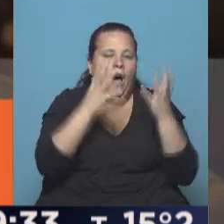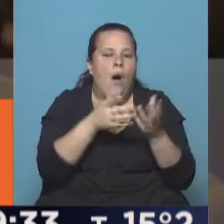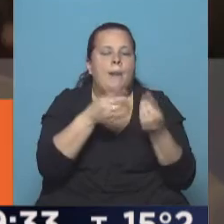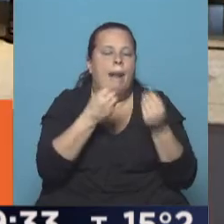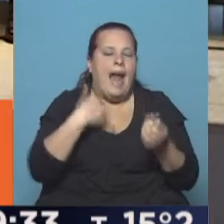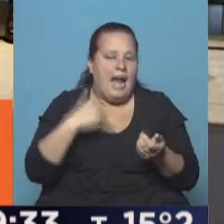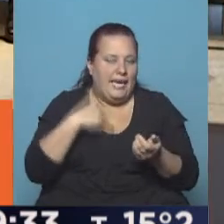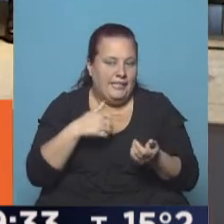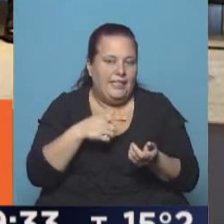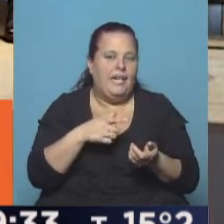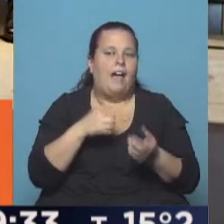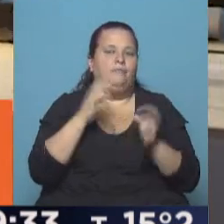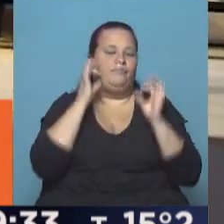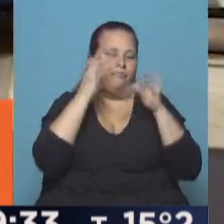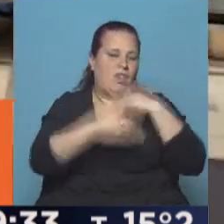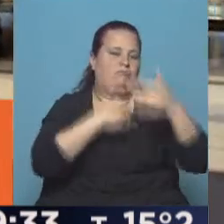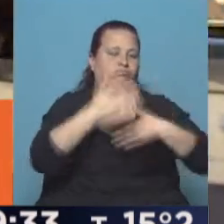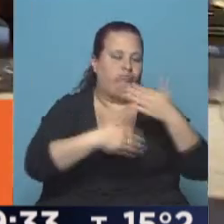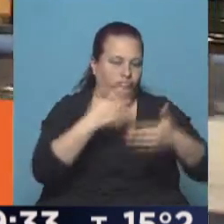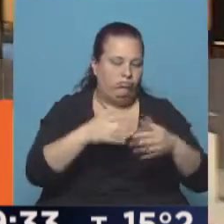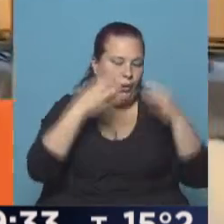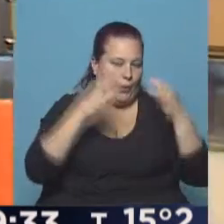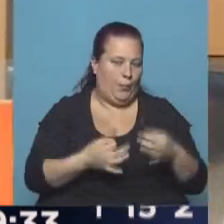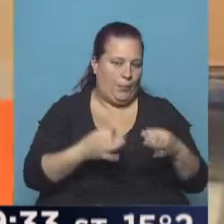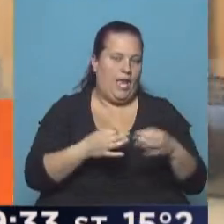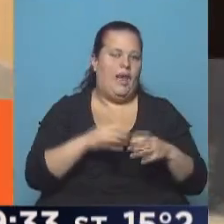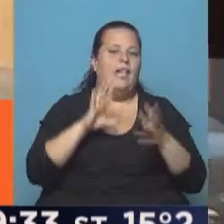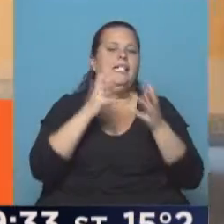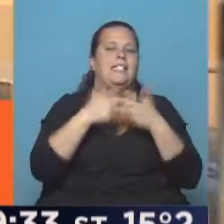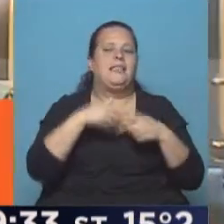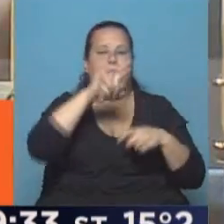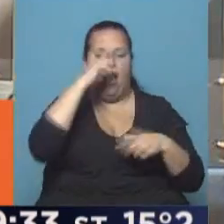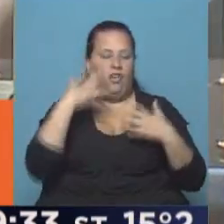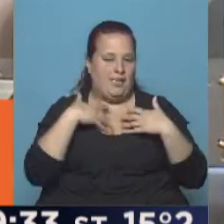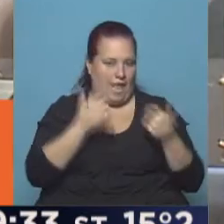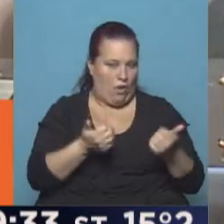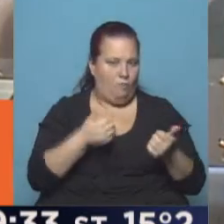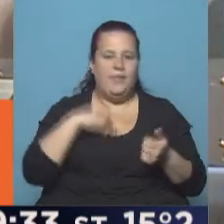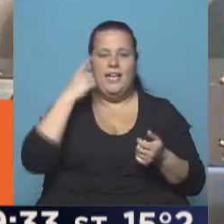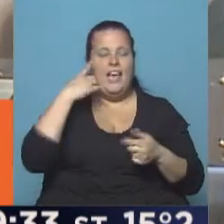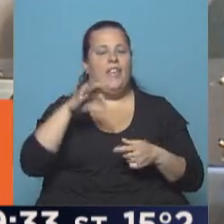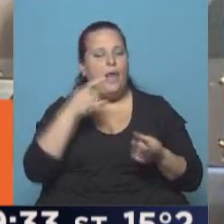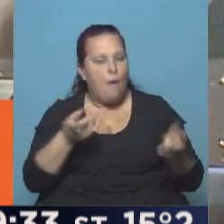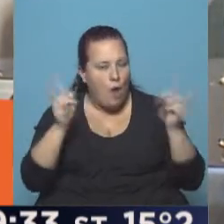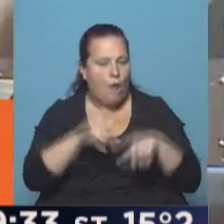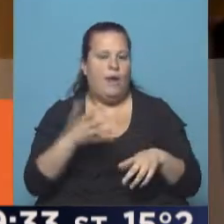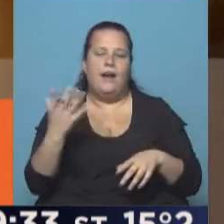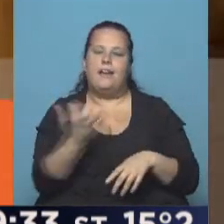que la Argentina esté evolucionando como corresponde en el Sistema Nacional de Salud. Creo que tenemos que volver y